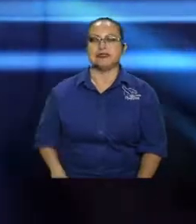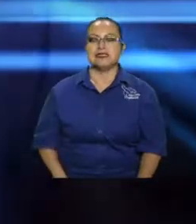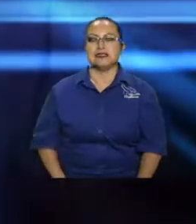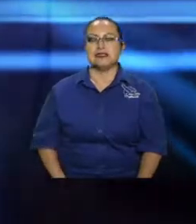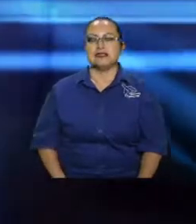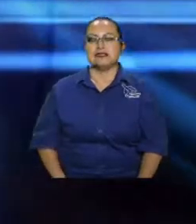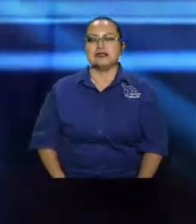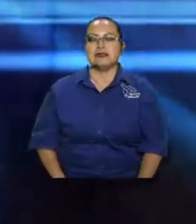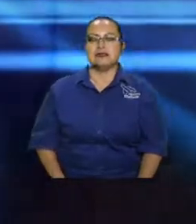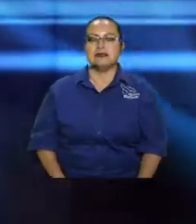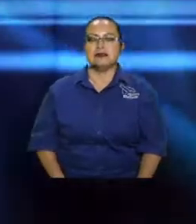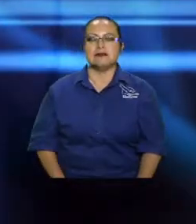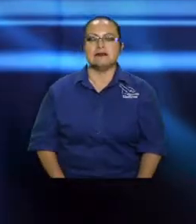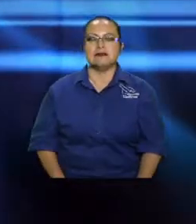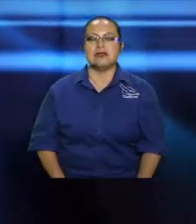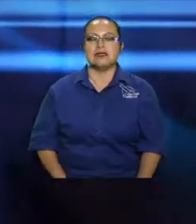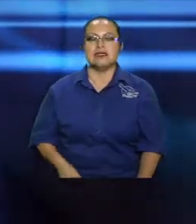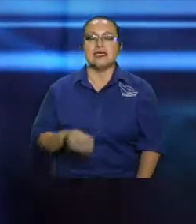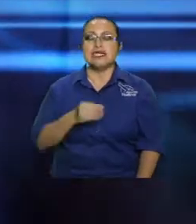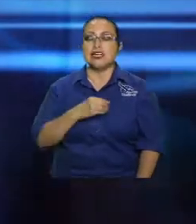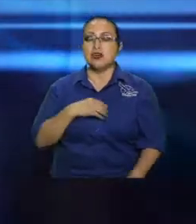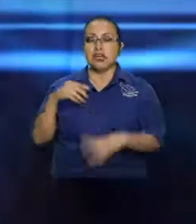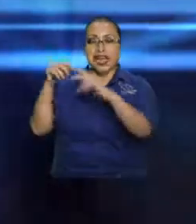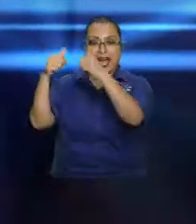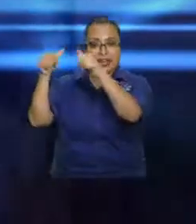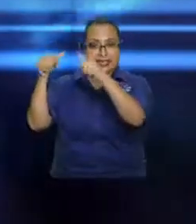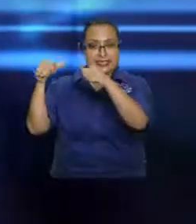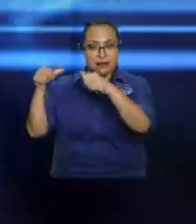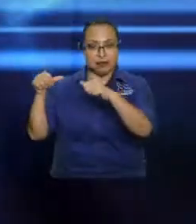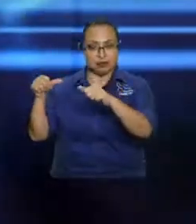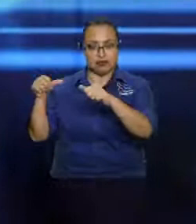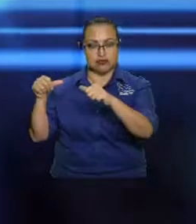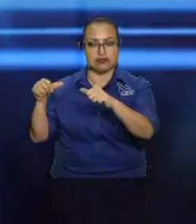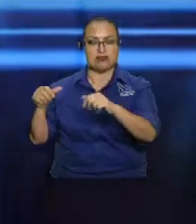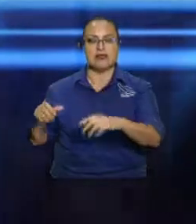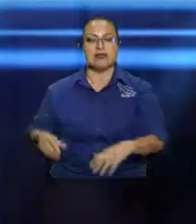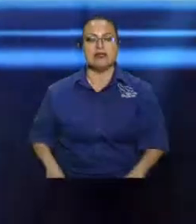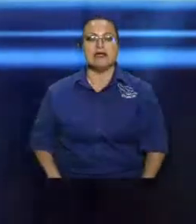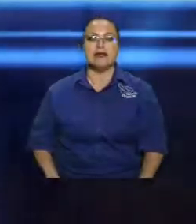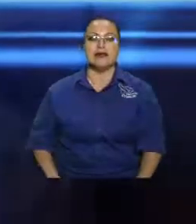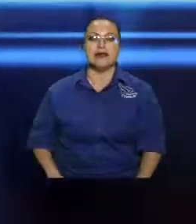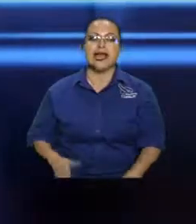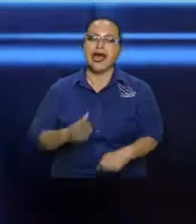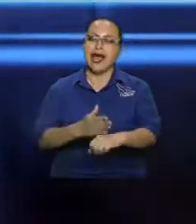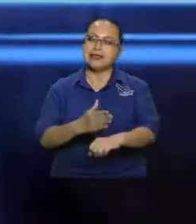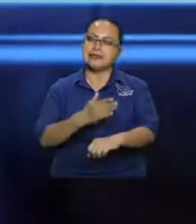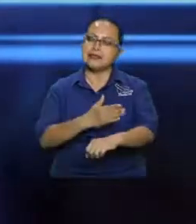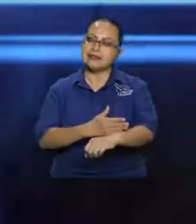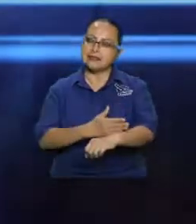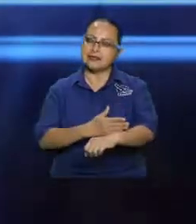en este PowerPoint o Keynote o lo que usted quiera, quiero que analicemos algunas cosas.